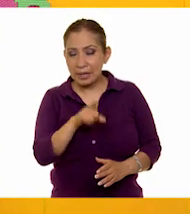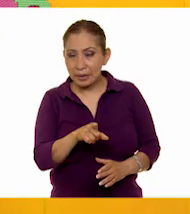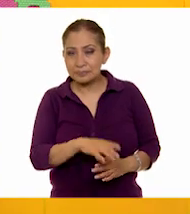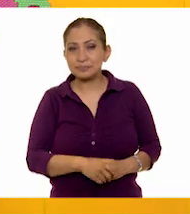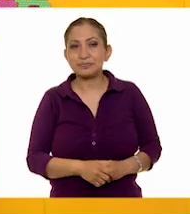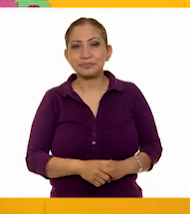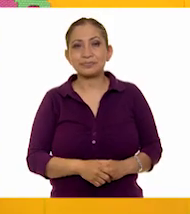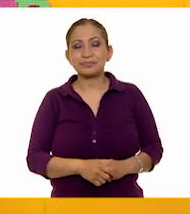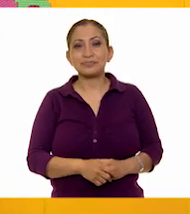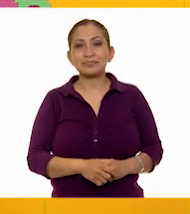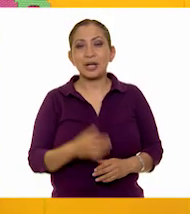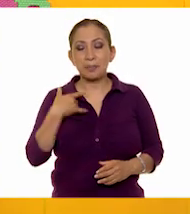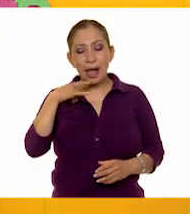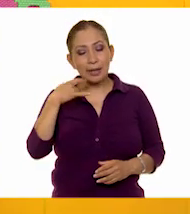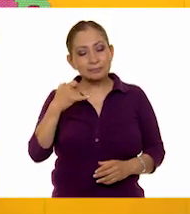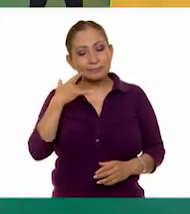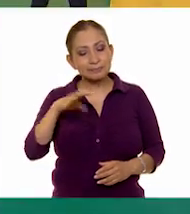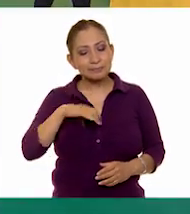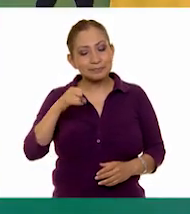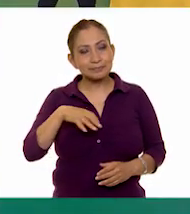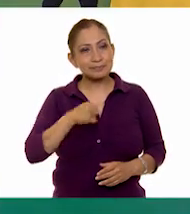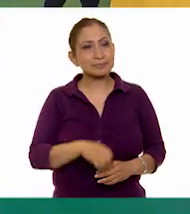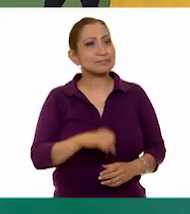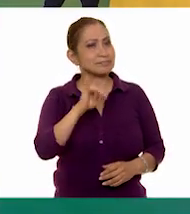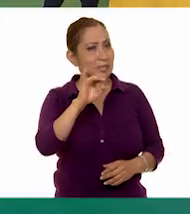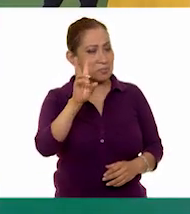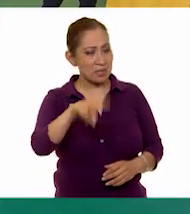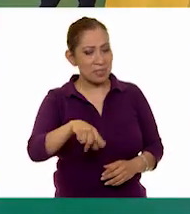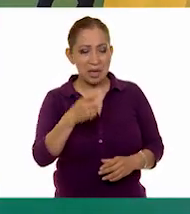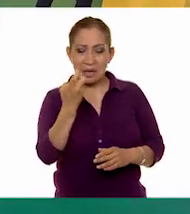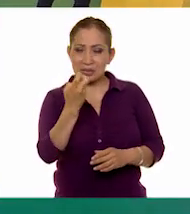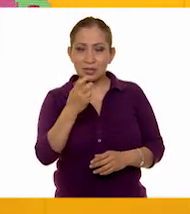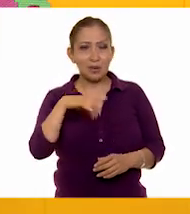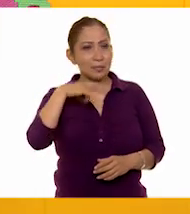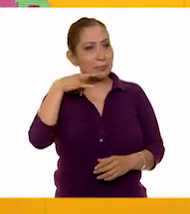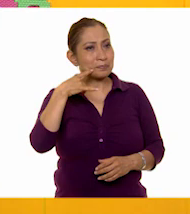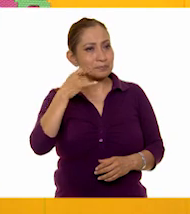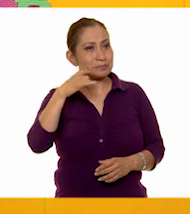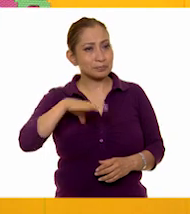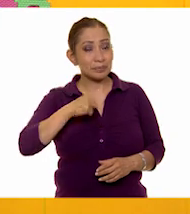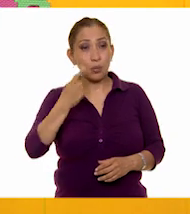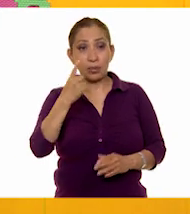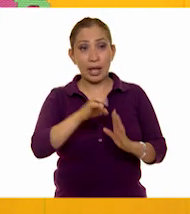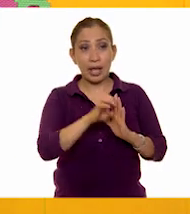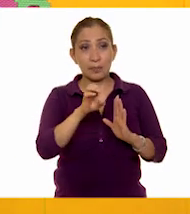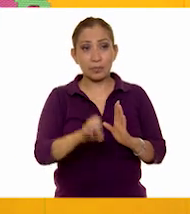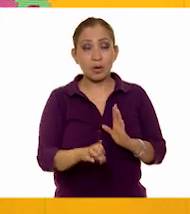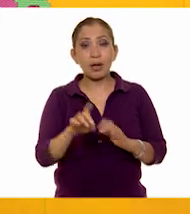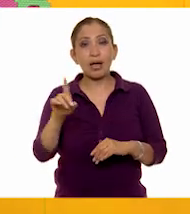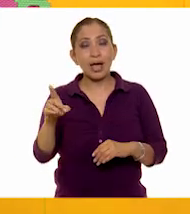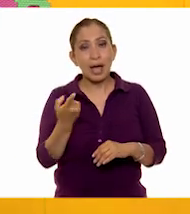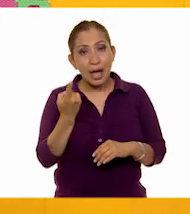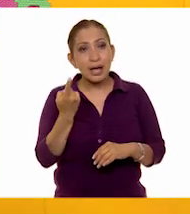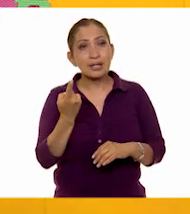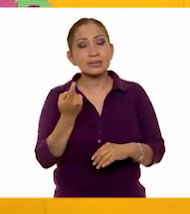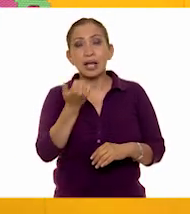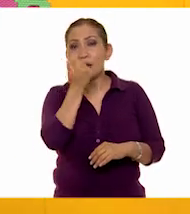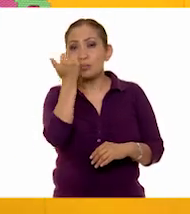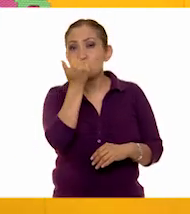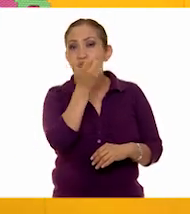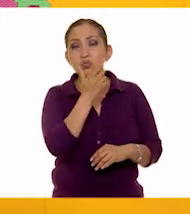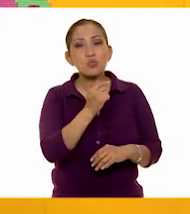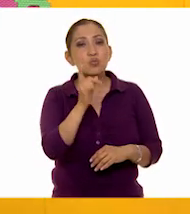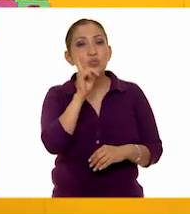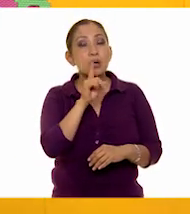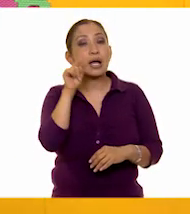también nuestra perseverancia. ¡Claro, la perseverancia! Y bueno, un buen ejemplo de eso, pues son las alumnas y los